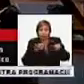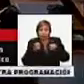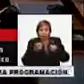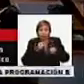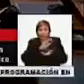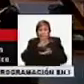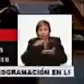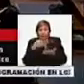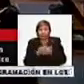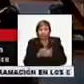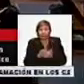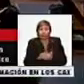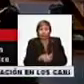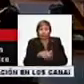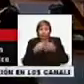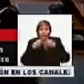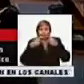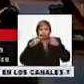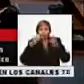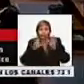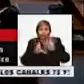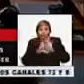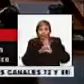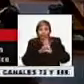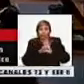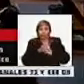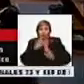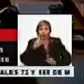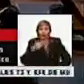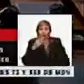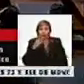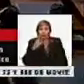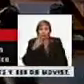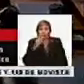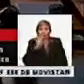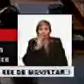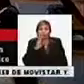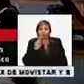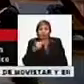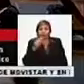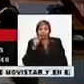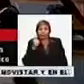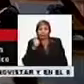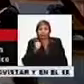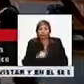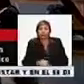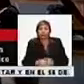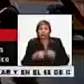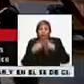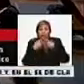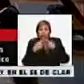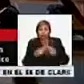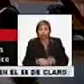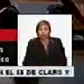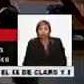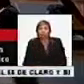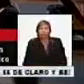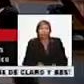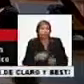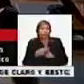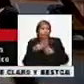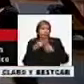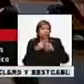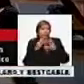décima etapa de circulación legal entre los años de 2004 y 2010. Ha expuesto en diversos